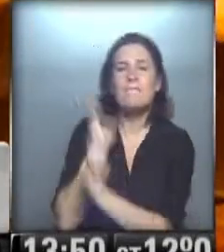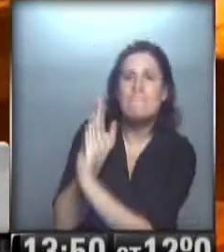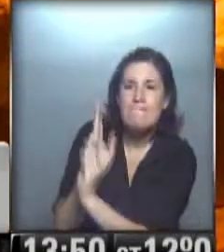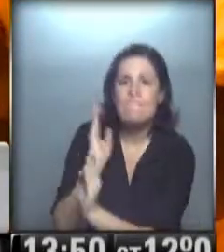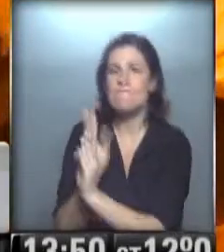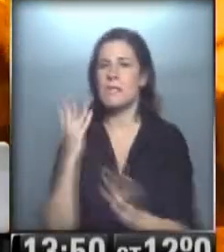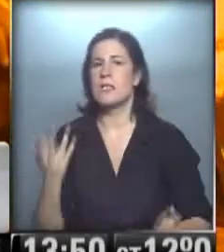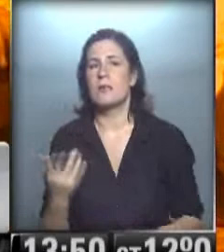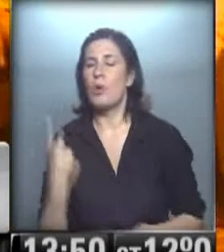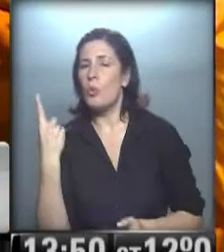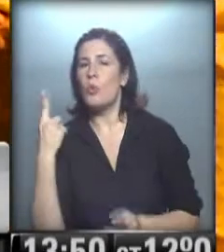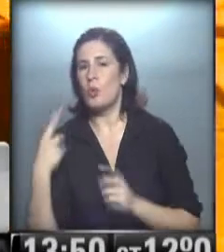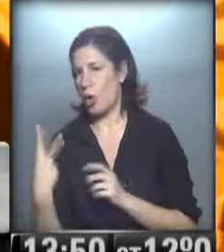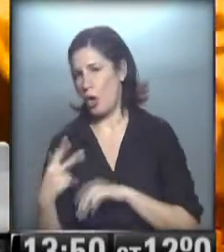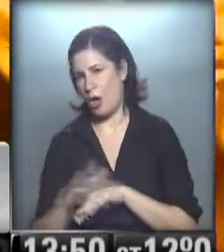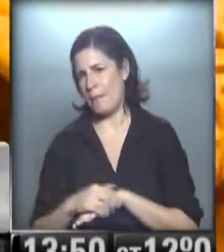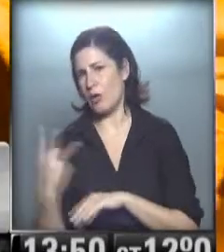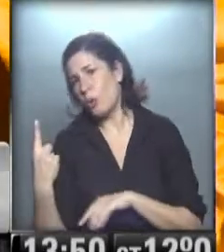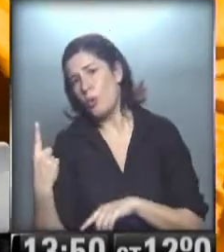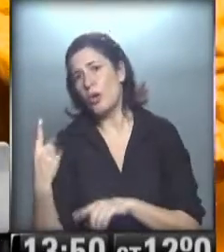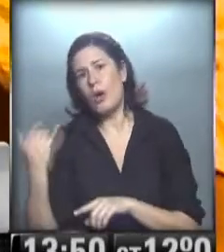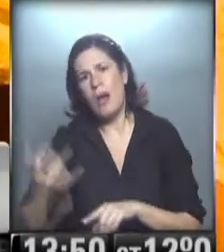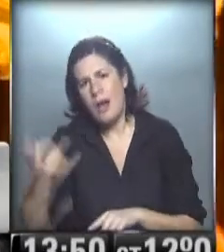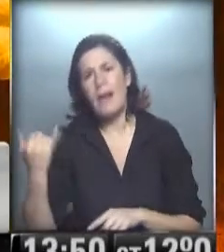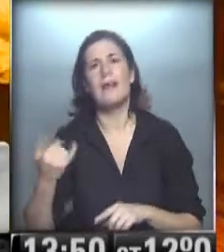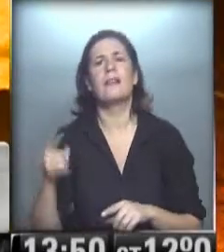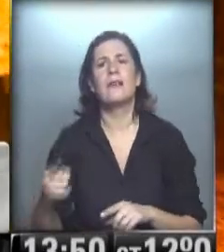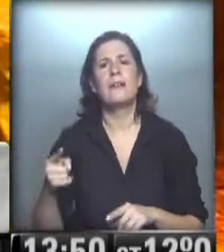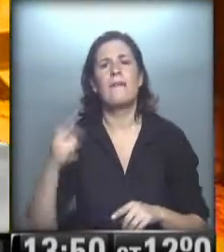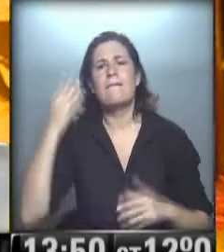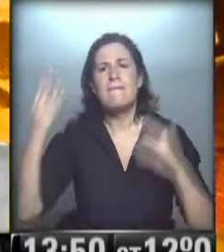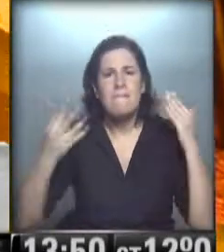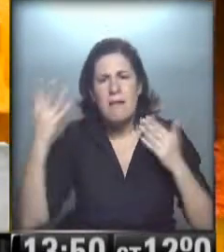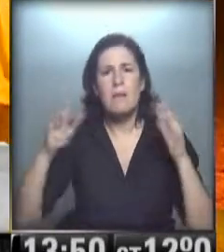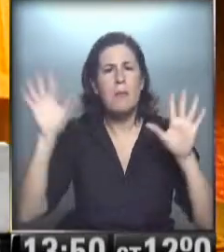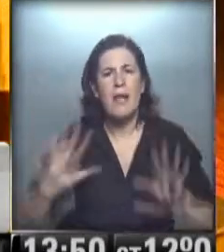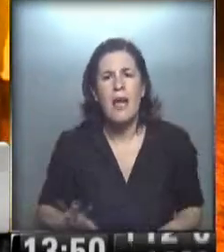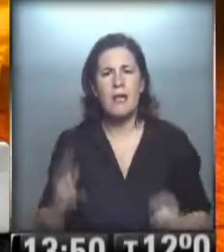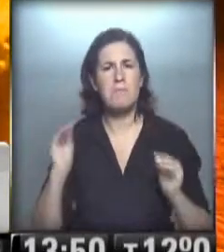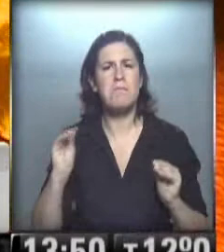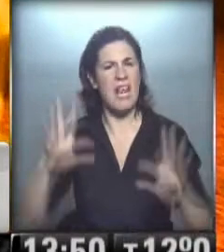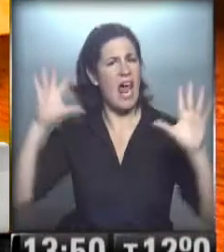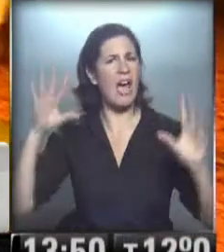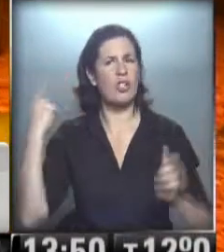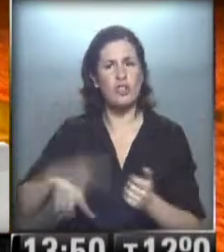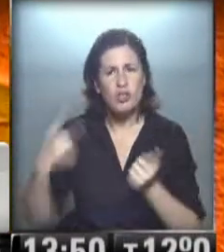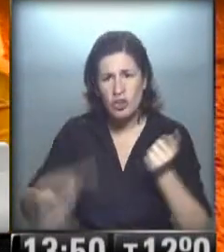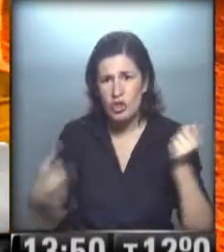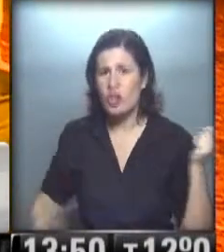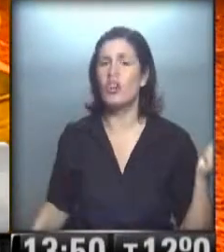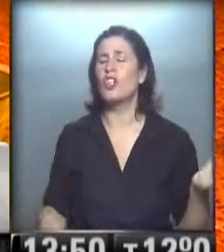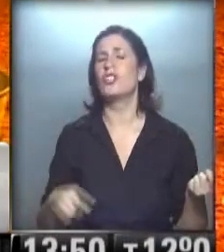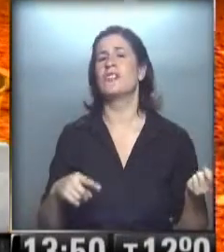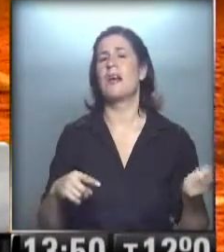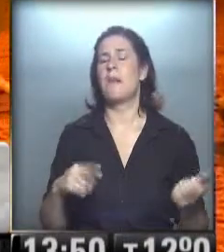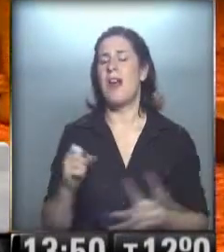personajes que tiene como fantasías de crear cosas milagrosas o todo como para